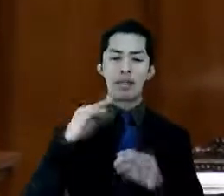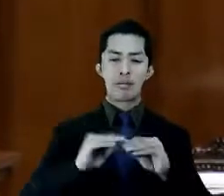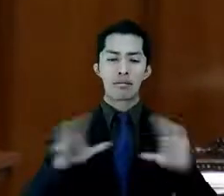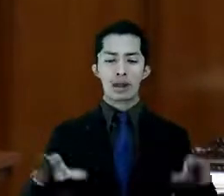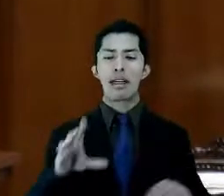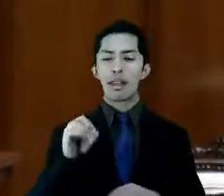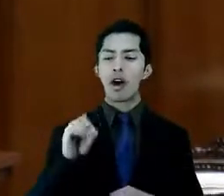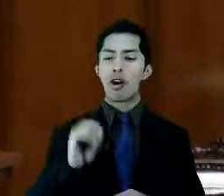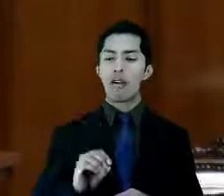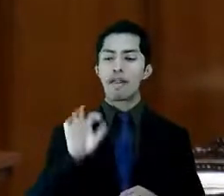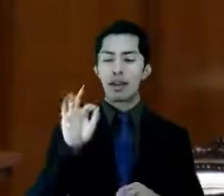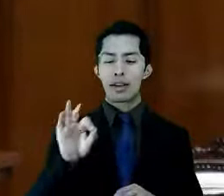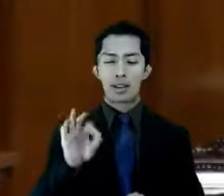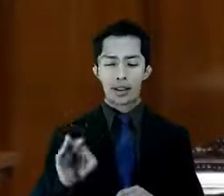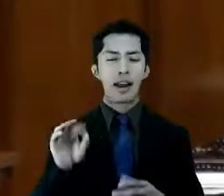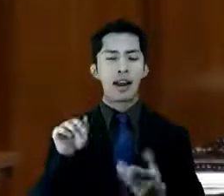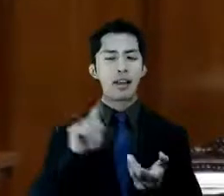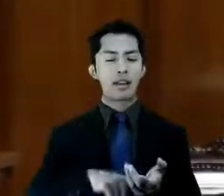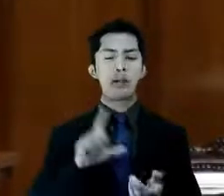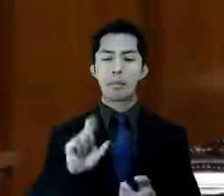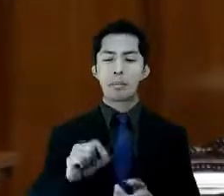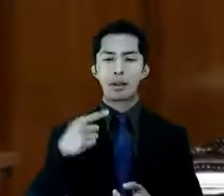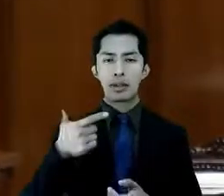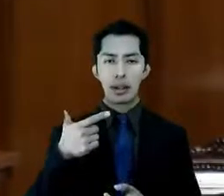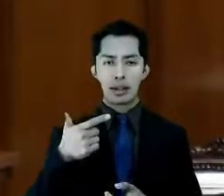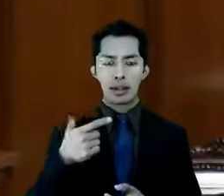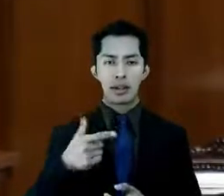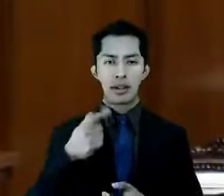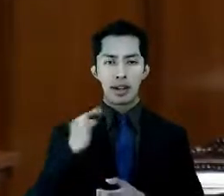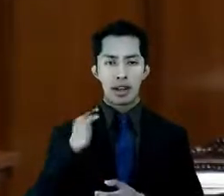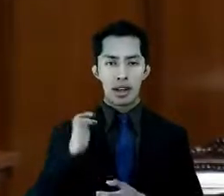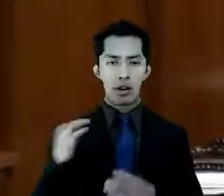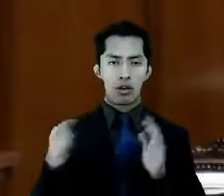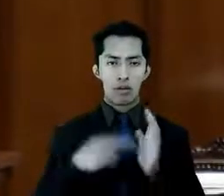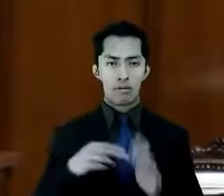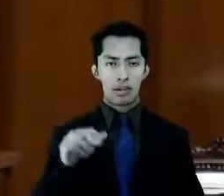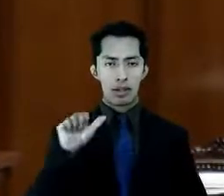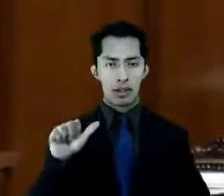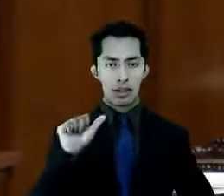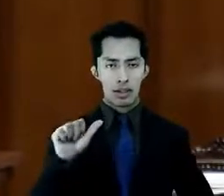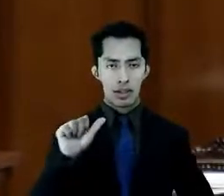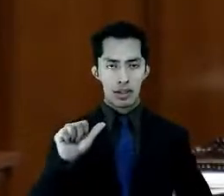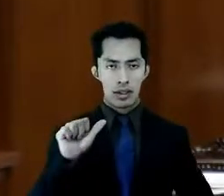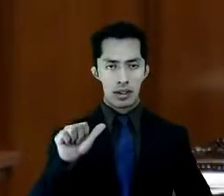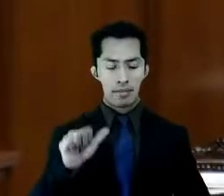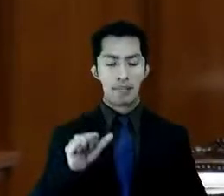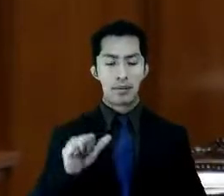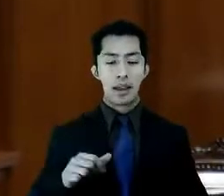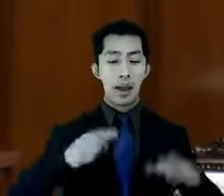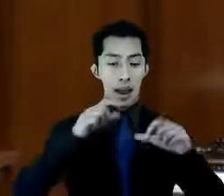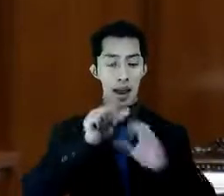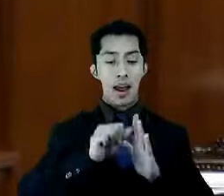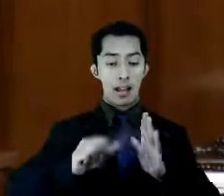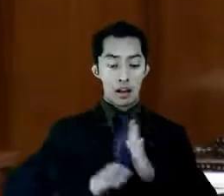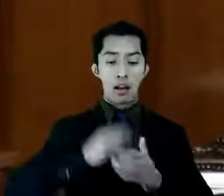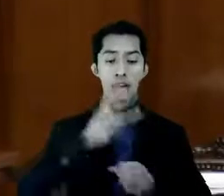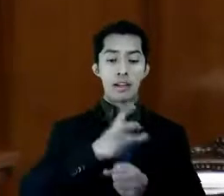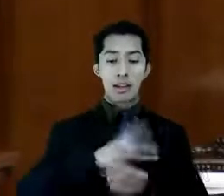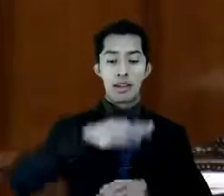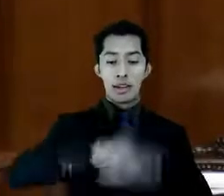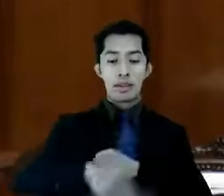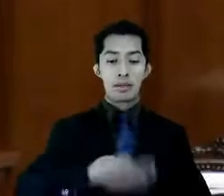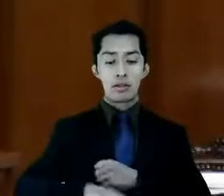Diario Oficial de la Federación el 27 de enero del 2016, que en su tercer artículo transitorio